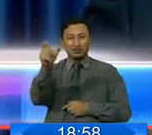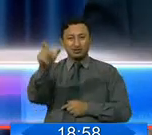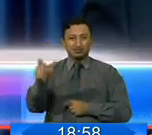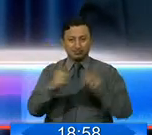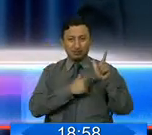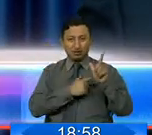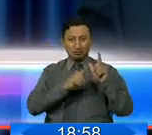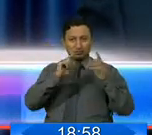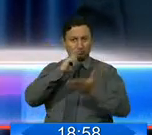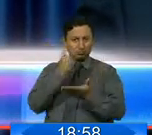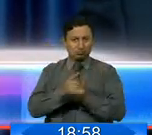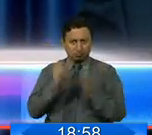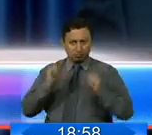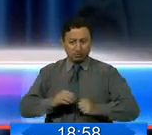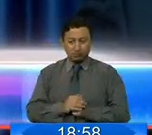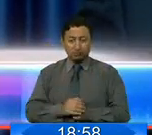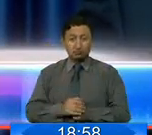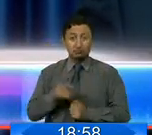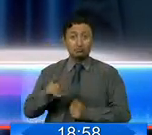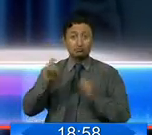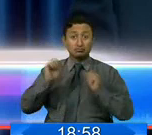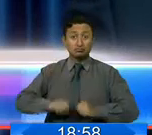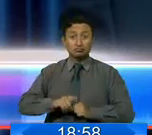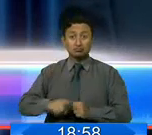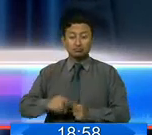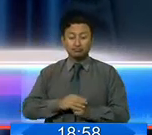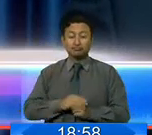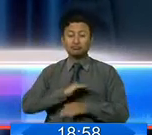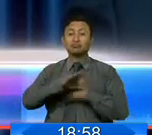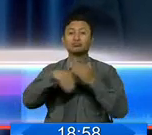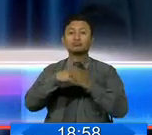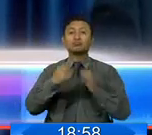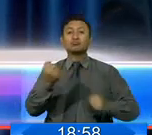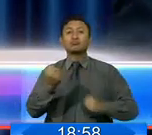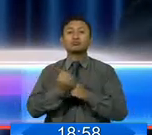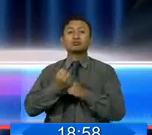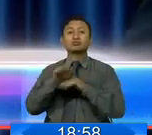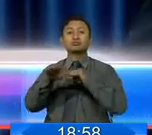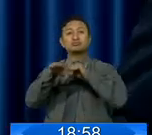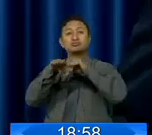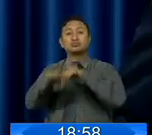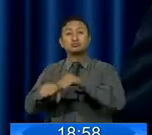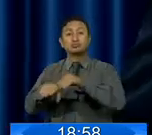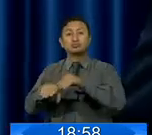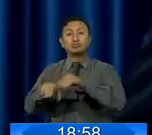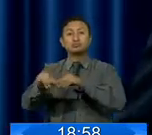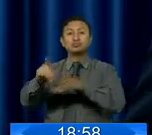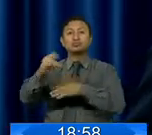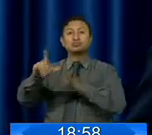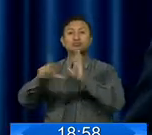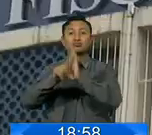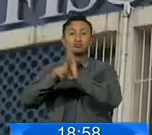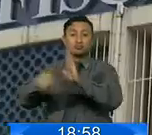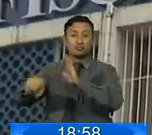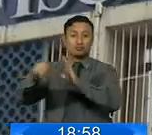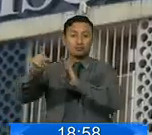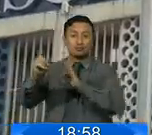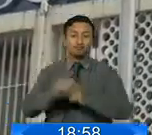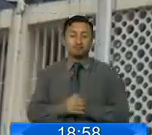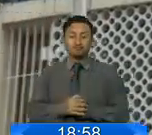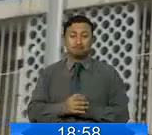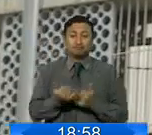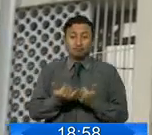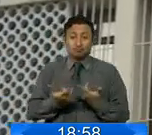supuesto, tendrán también todo el apoyo, el respaldo jurídico que necesitan. El caso está en manos de